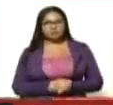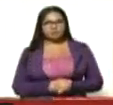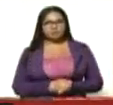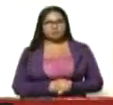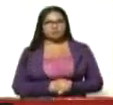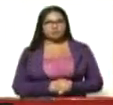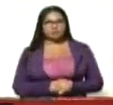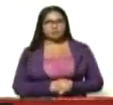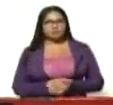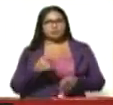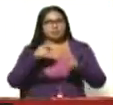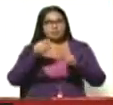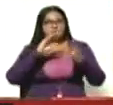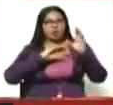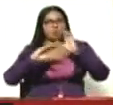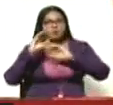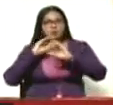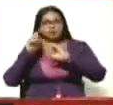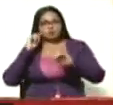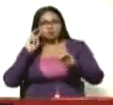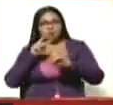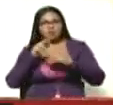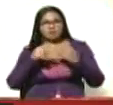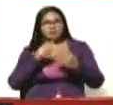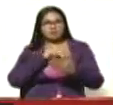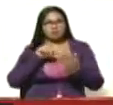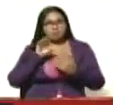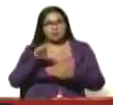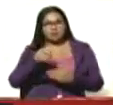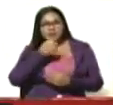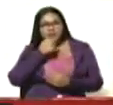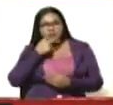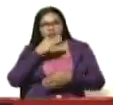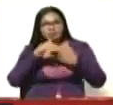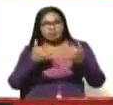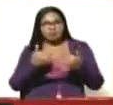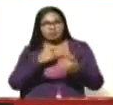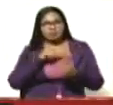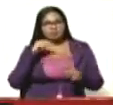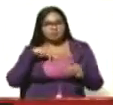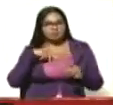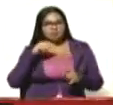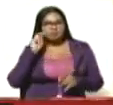que los medios de comunicación de este país hermoso y extraordinario y digno